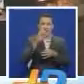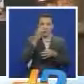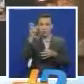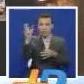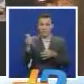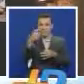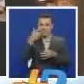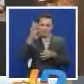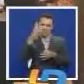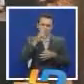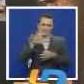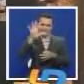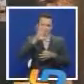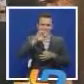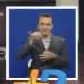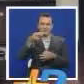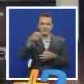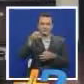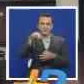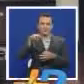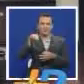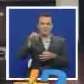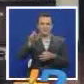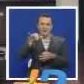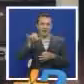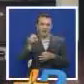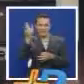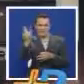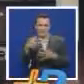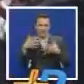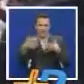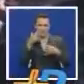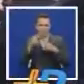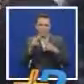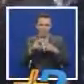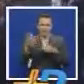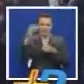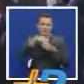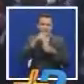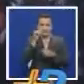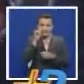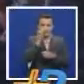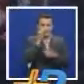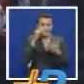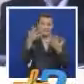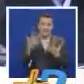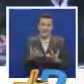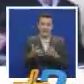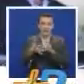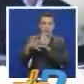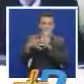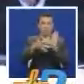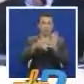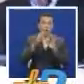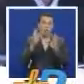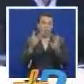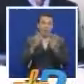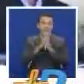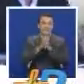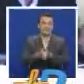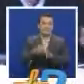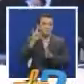a nivel nacional, se llama John Mario Rivera. Desde ya las agrupaciones promocionan sus sencillos para posicionarlo en los primeros lugares en diciembre.